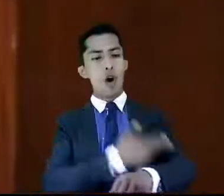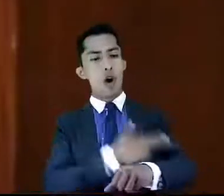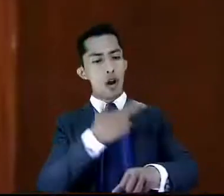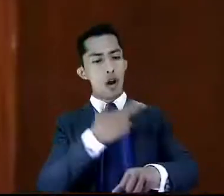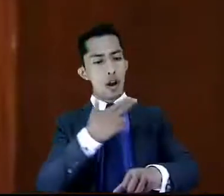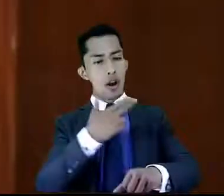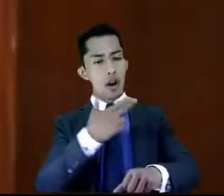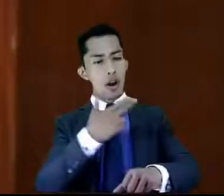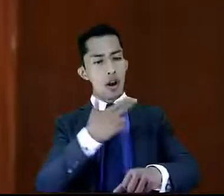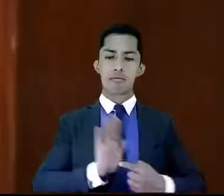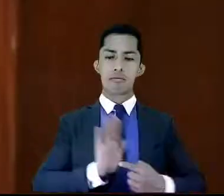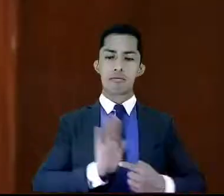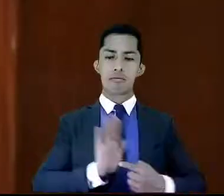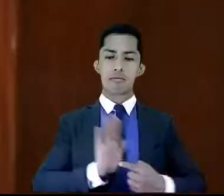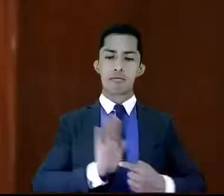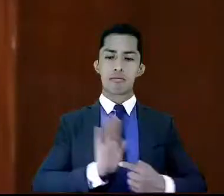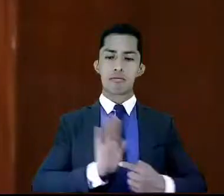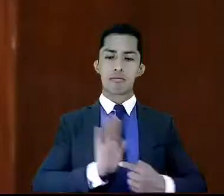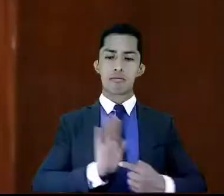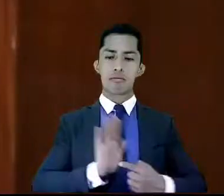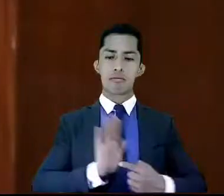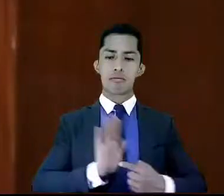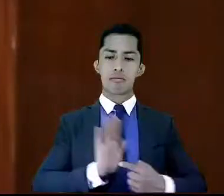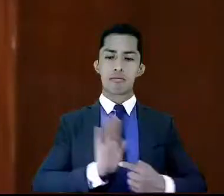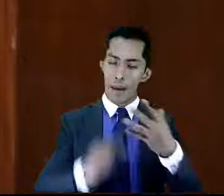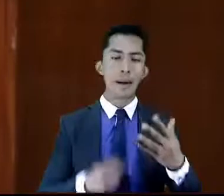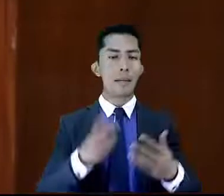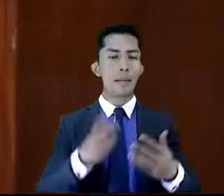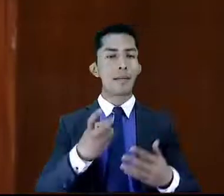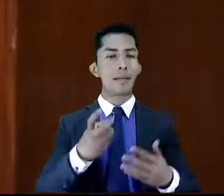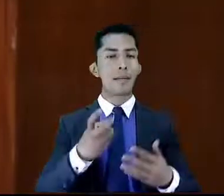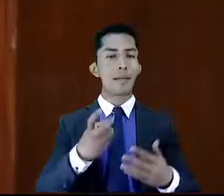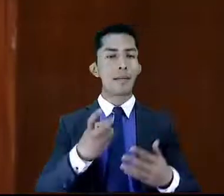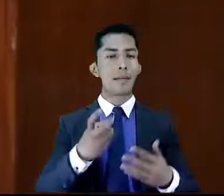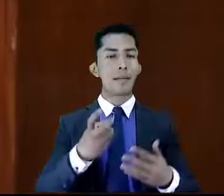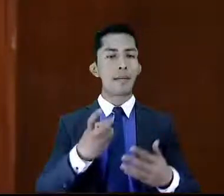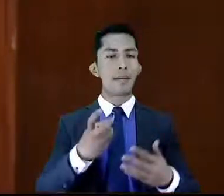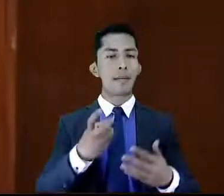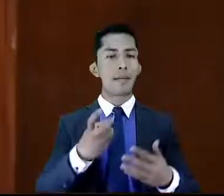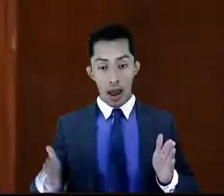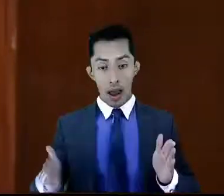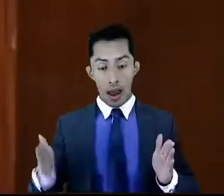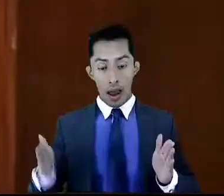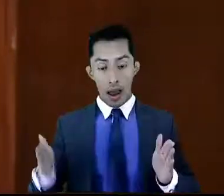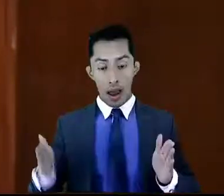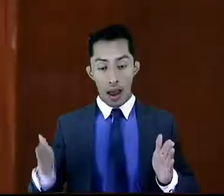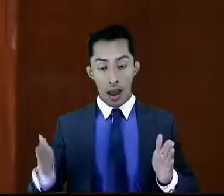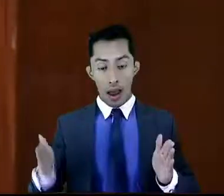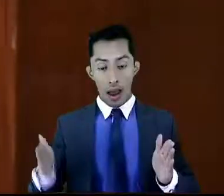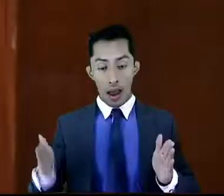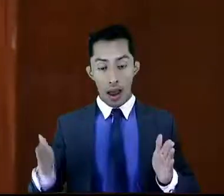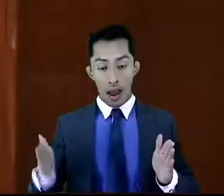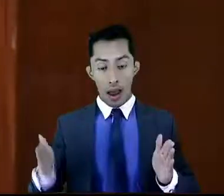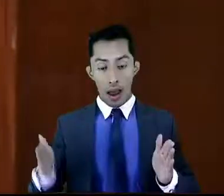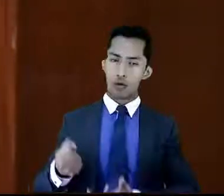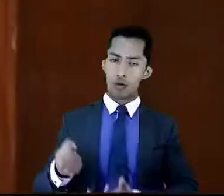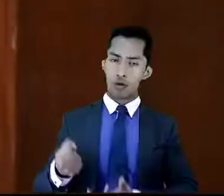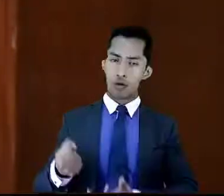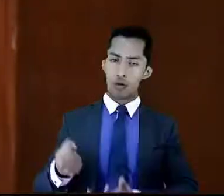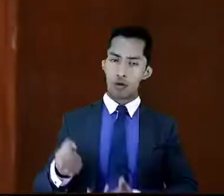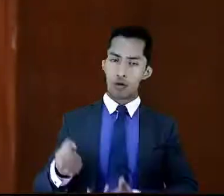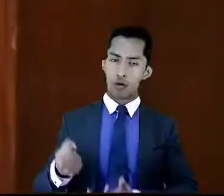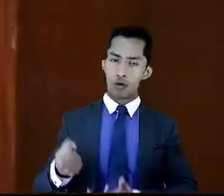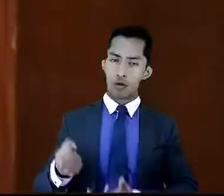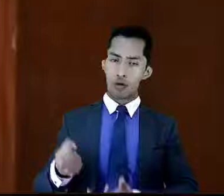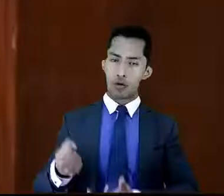cuentas. Por ello, en este periodo, evaluaremos que el presupuesto esté encaminado a fines